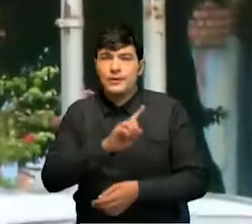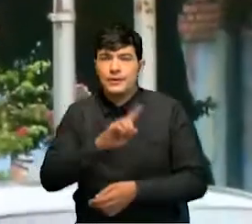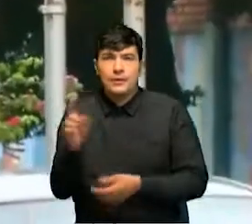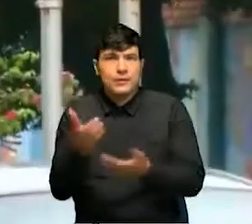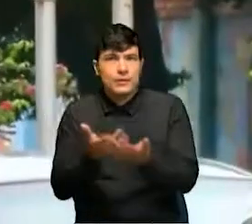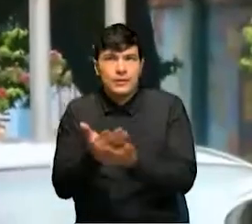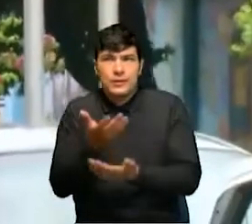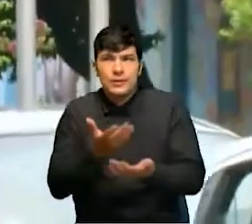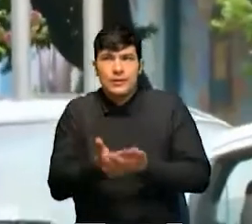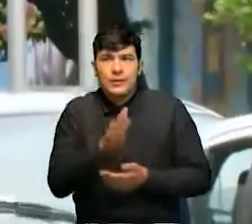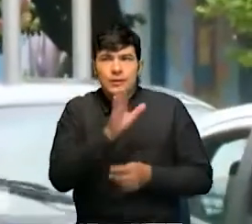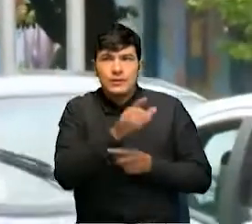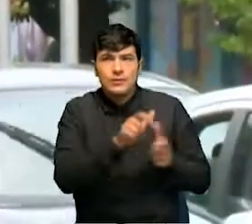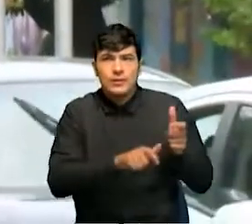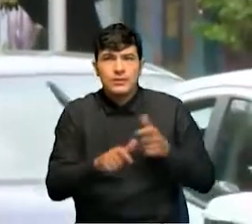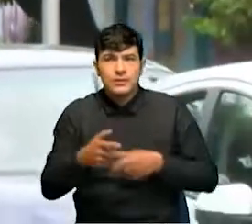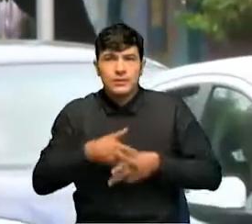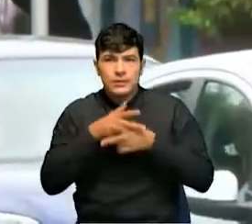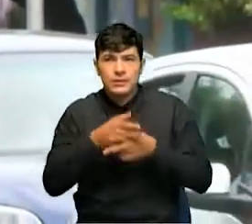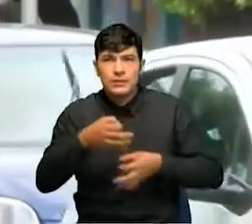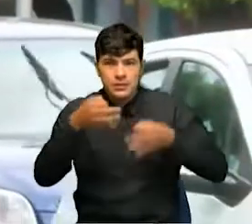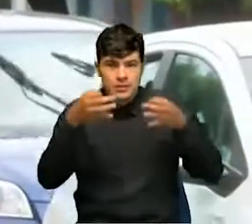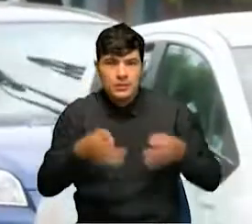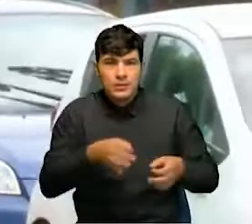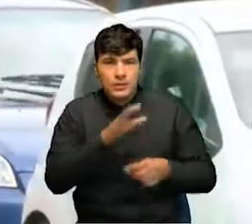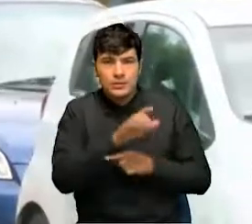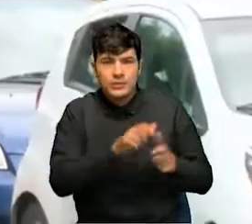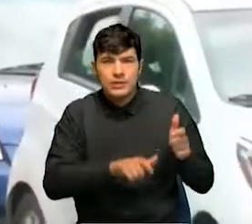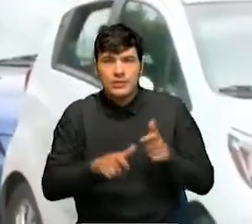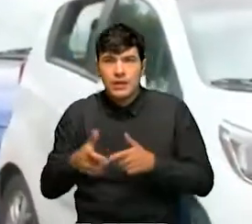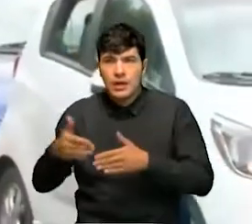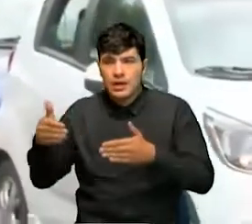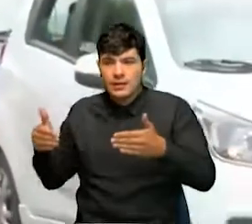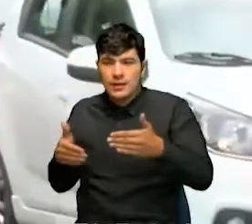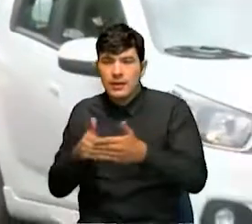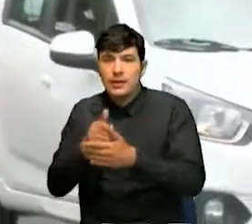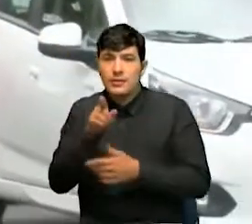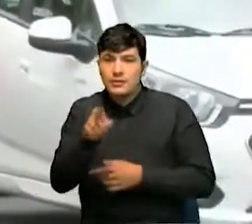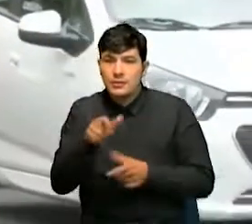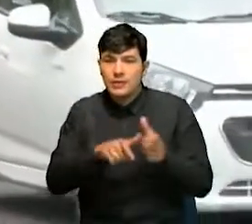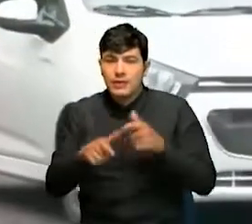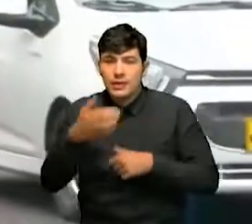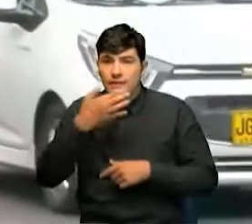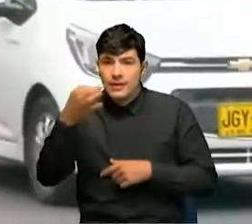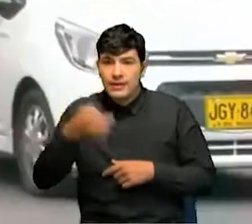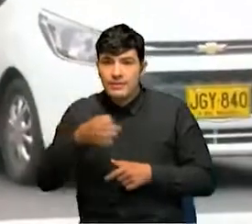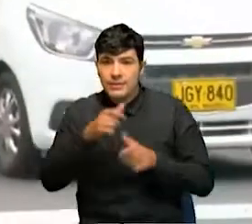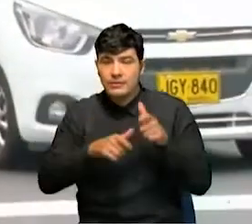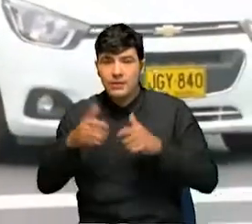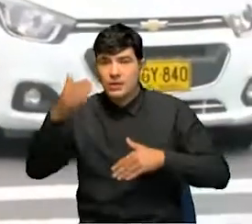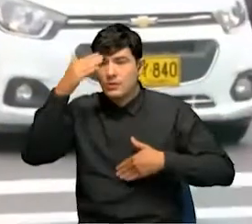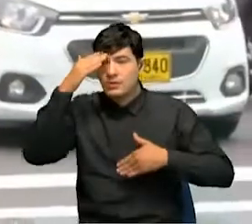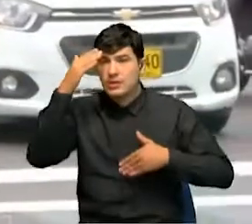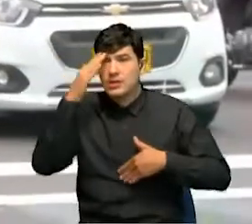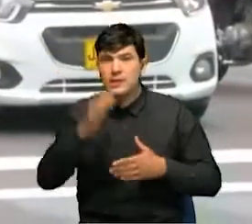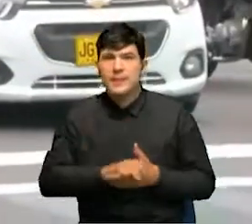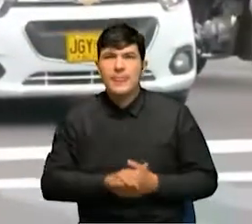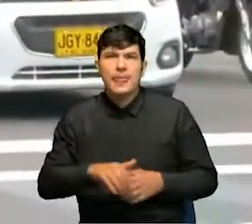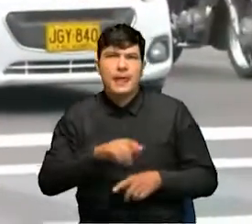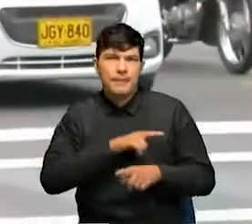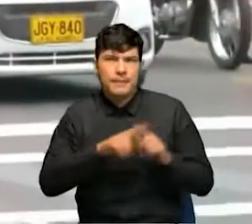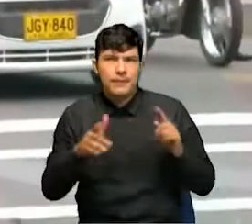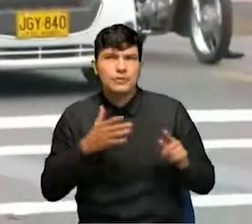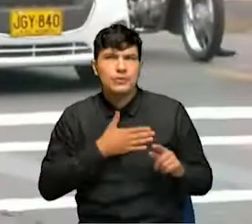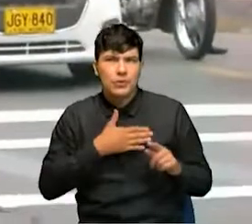a los pasajeros de a través también sino que de verdad se hiciera de una manera consciente es sin embargo pues yo hablé con